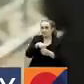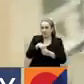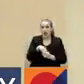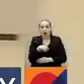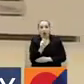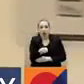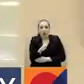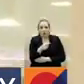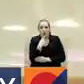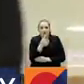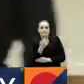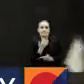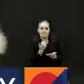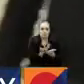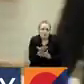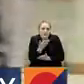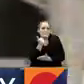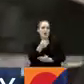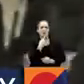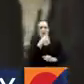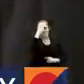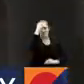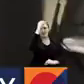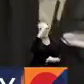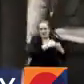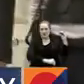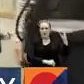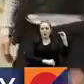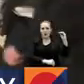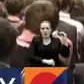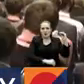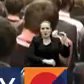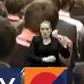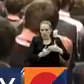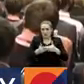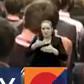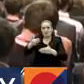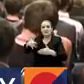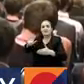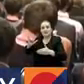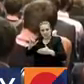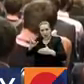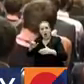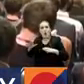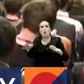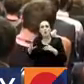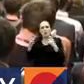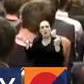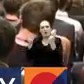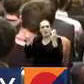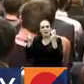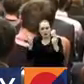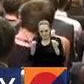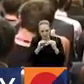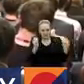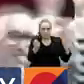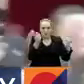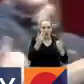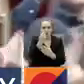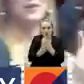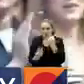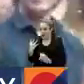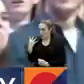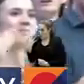sugieren apele y que se suma a la actual condena que en la misma dirección afronta por una campaña anterior, de la que los 4 años